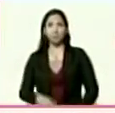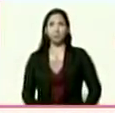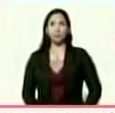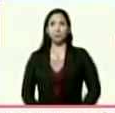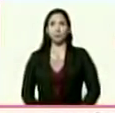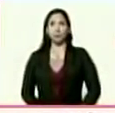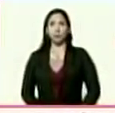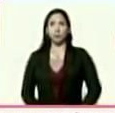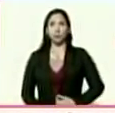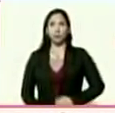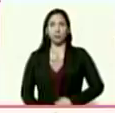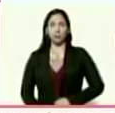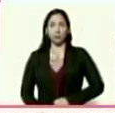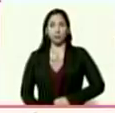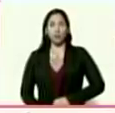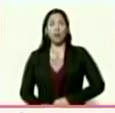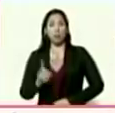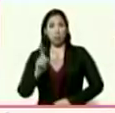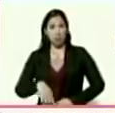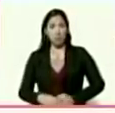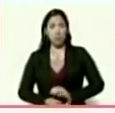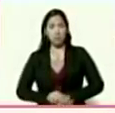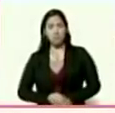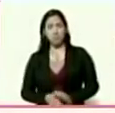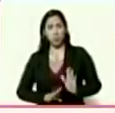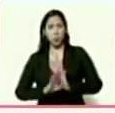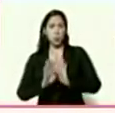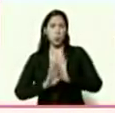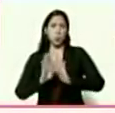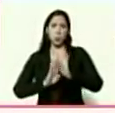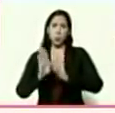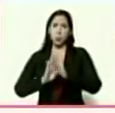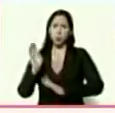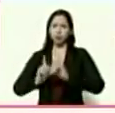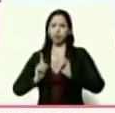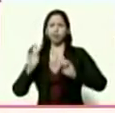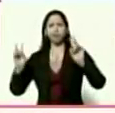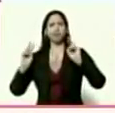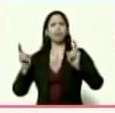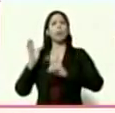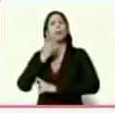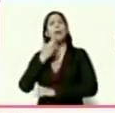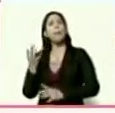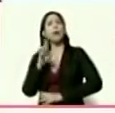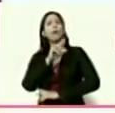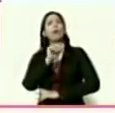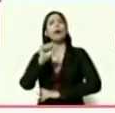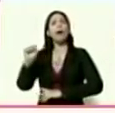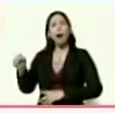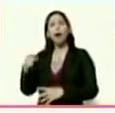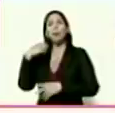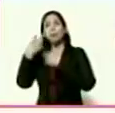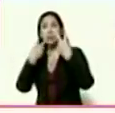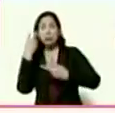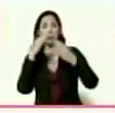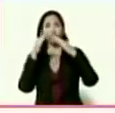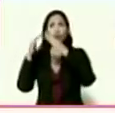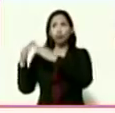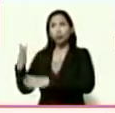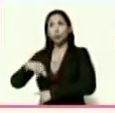de carnaval. Además, sigue incrementándose, ¿no?, el tema de la RAS, la visita casa por casa, y ya nosotros